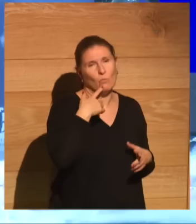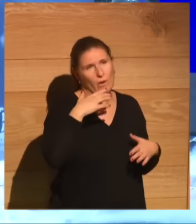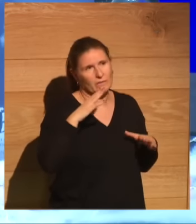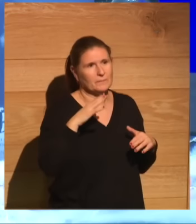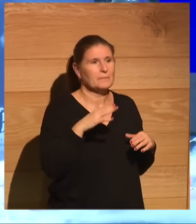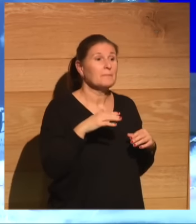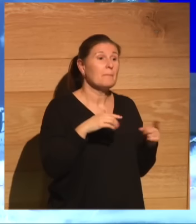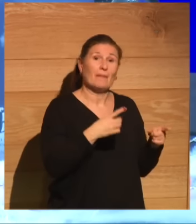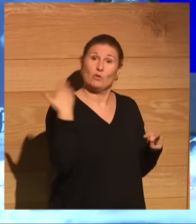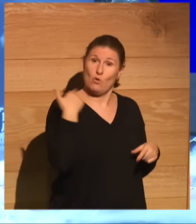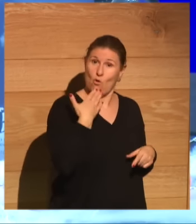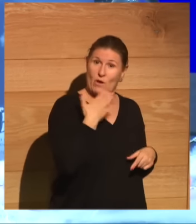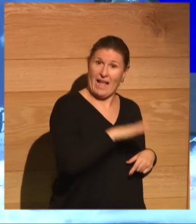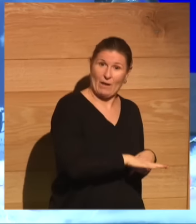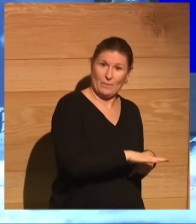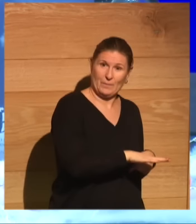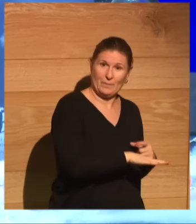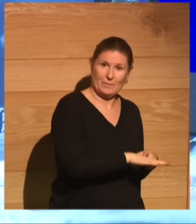crío...